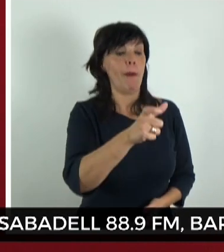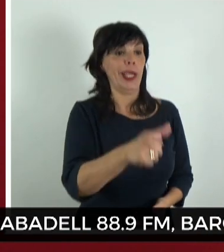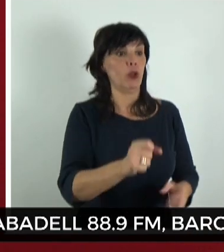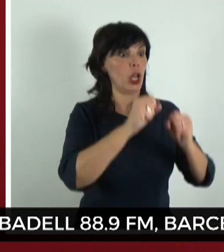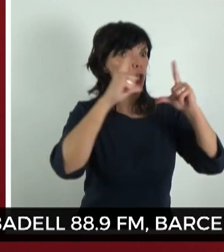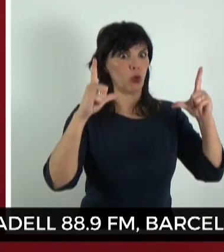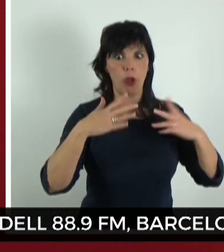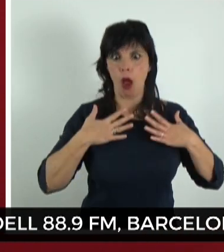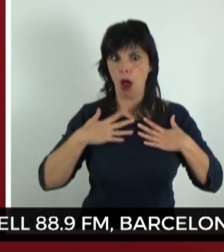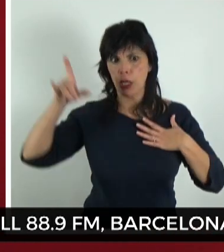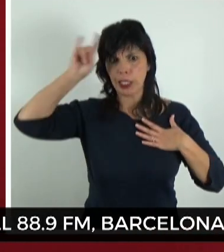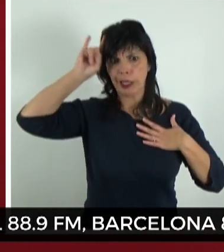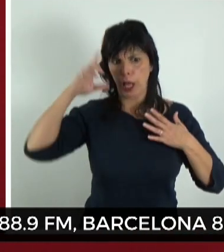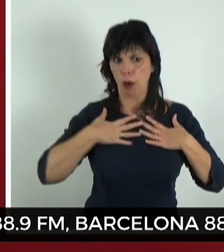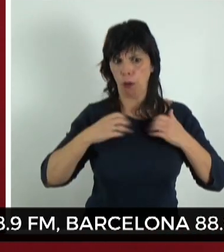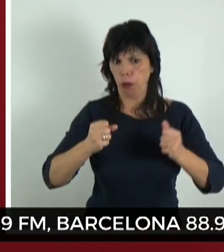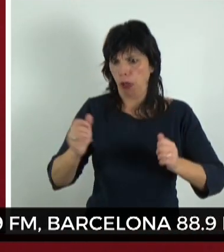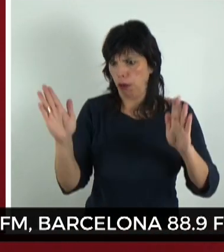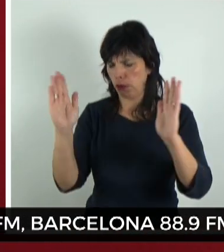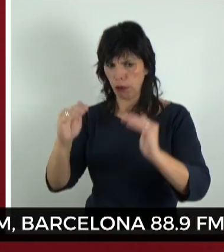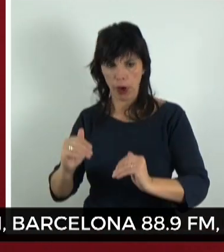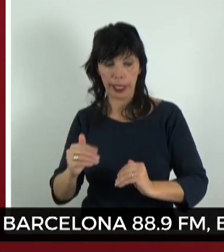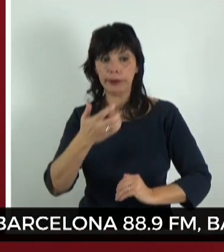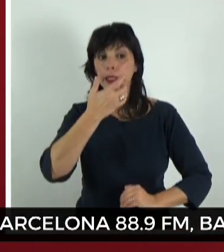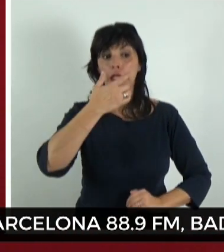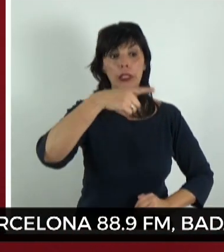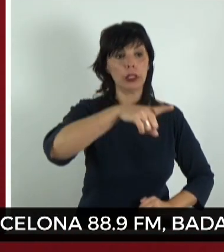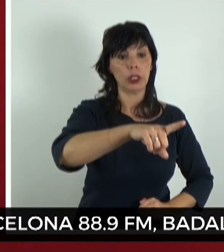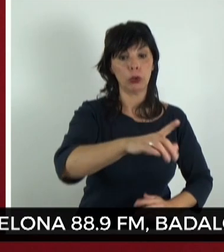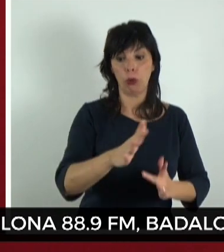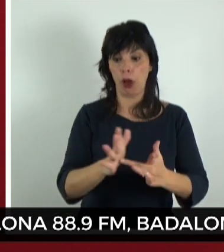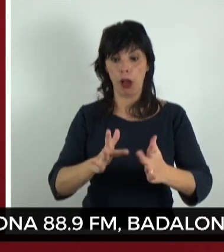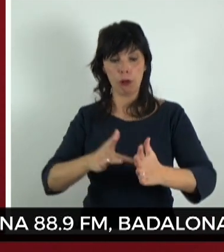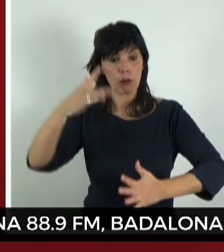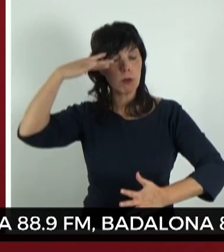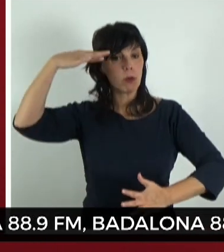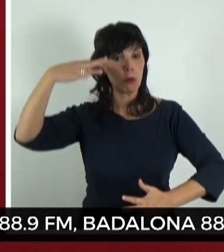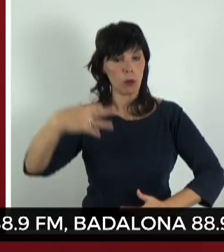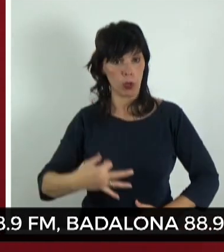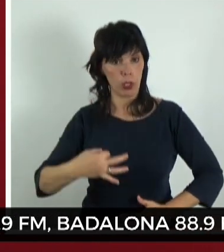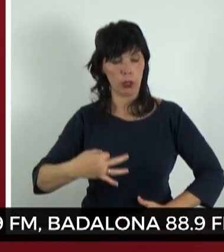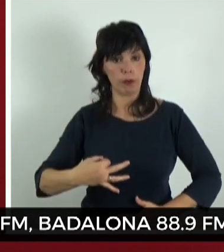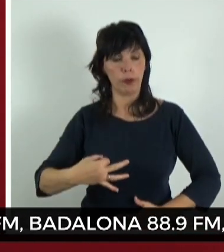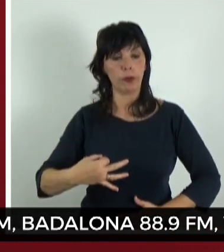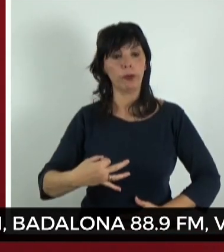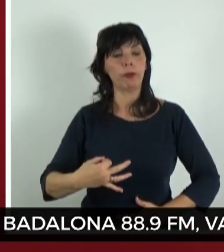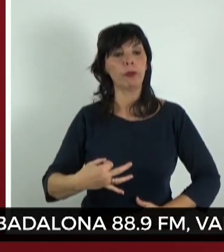Cuando tú crees en Jesucristo, cuando tú crees en Jesucristo,